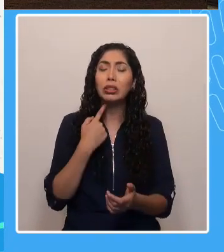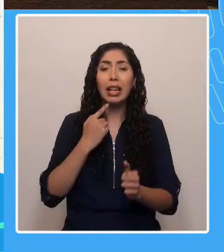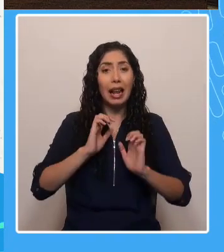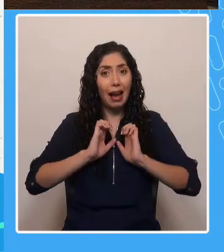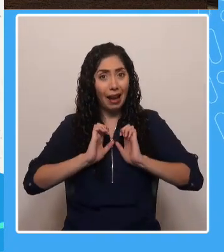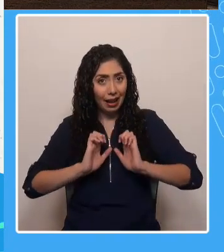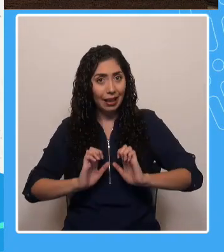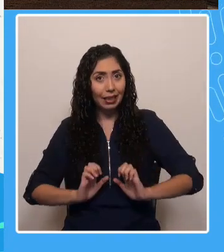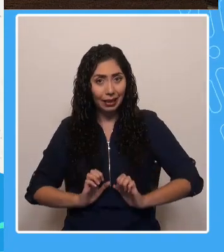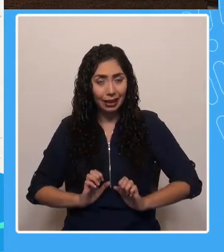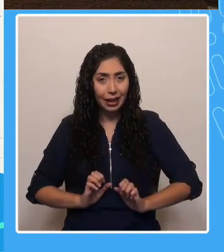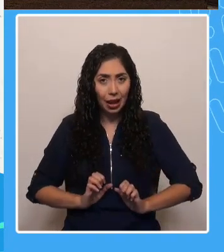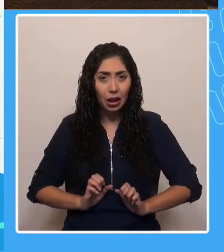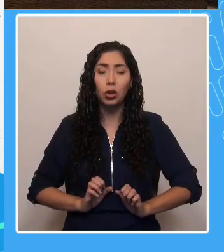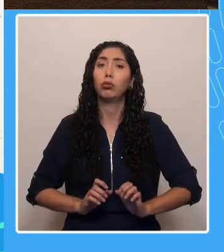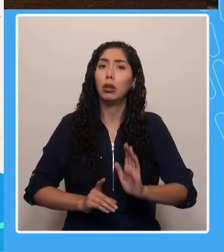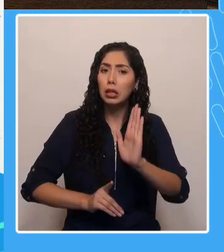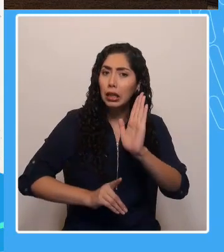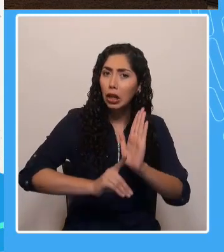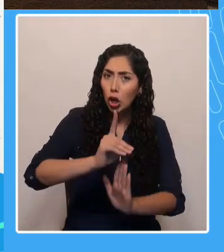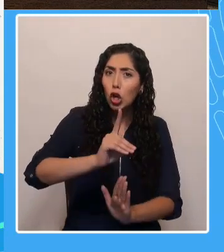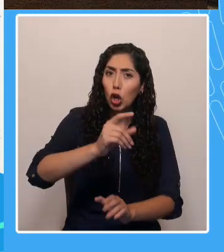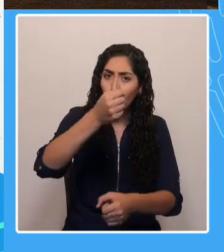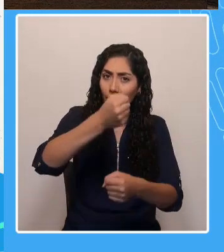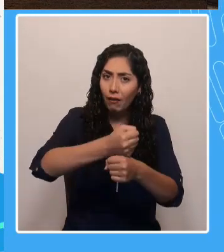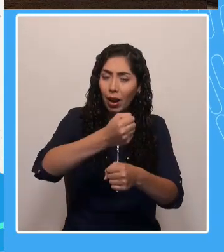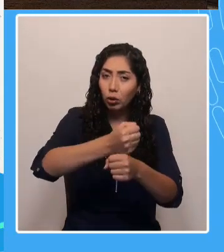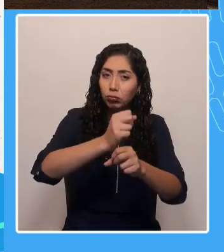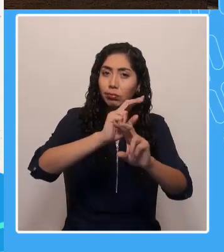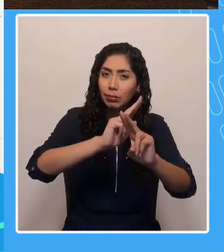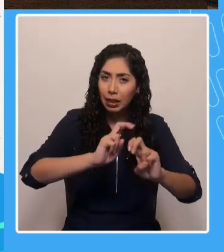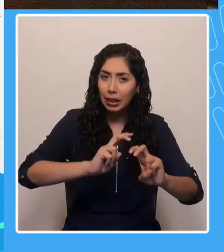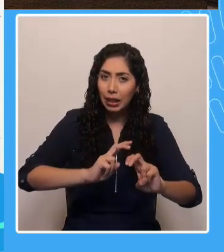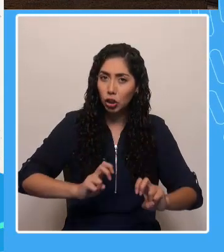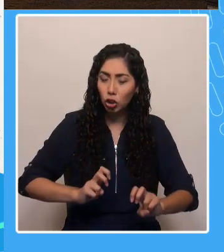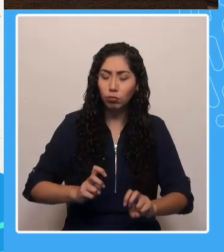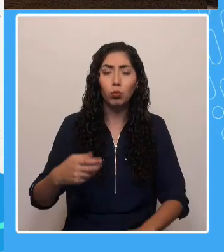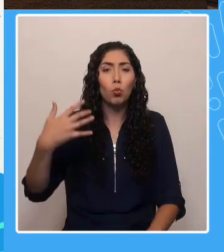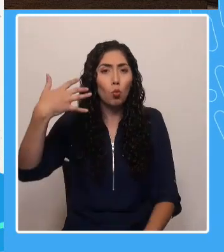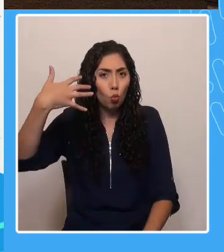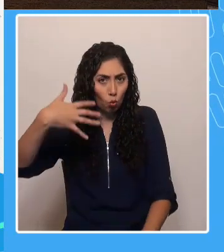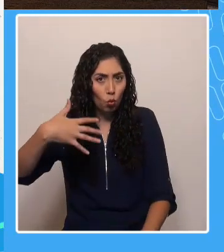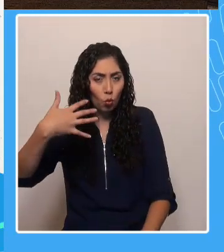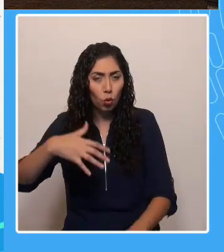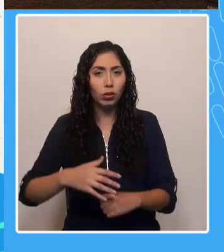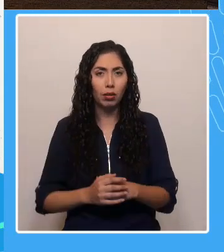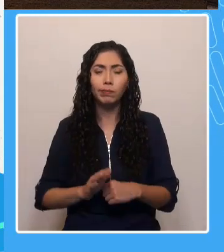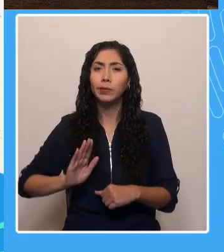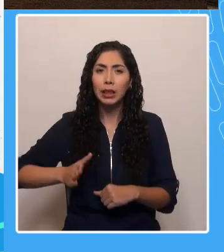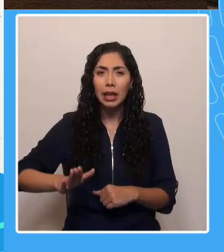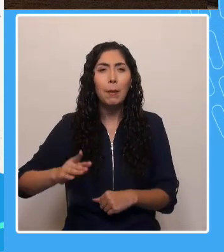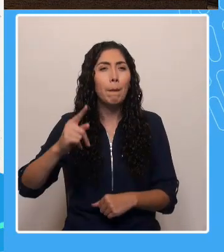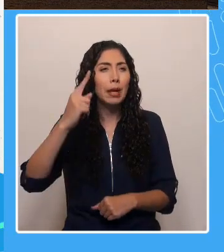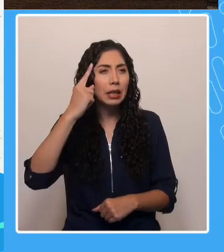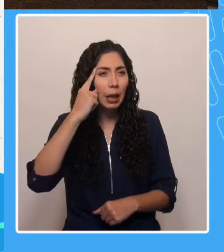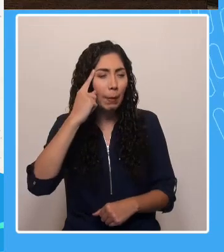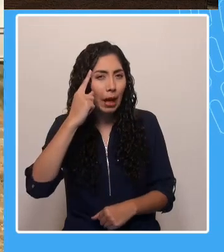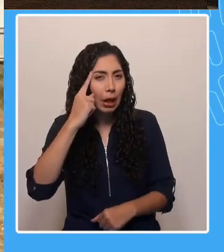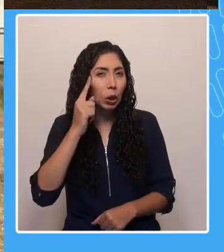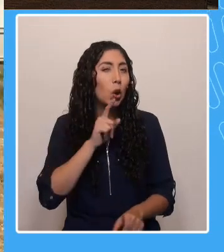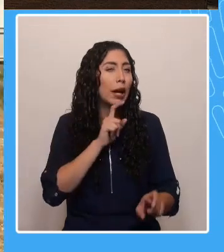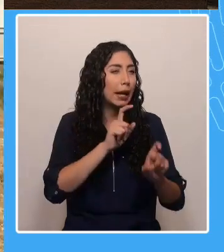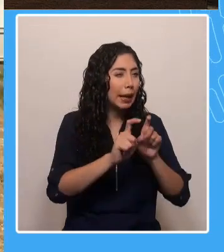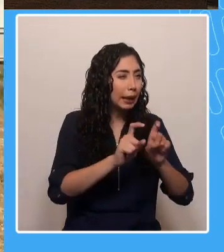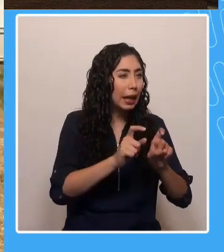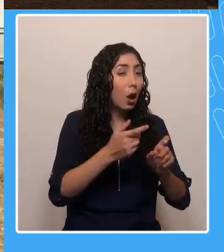el desarrollo de labores de investigación. Esto es relevante para mantener el pensamiento crítico ante situaciones de abuso